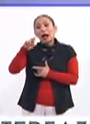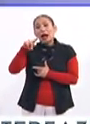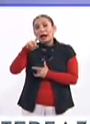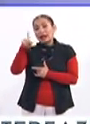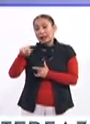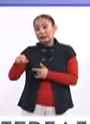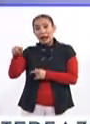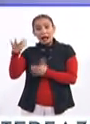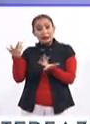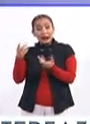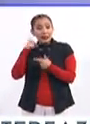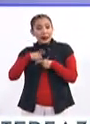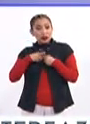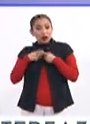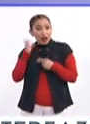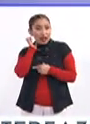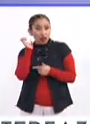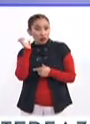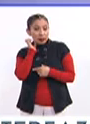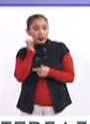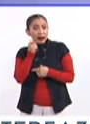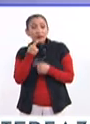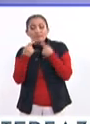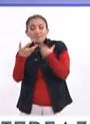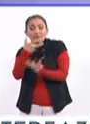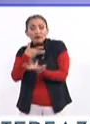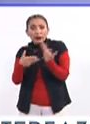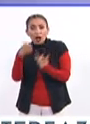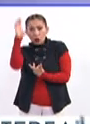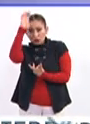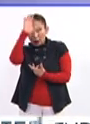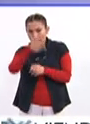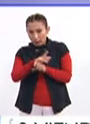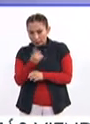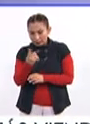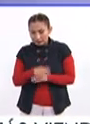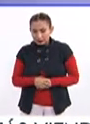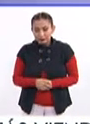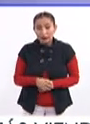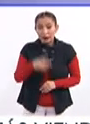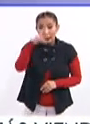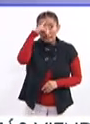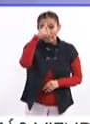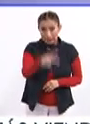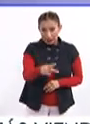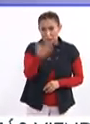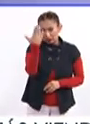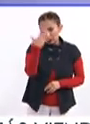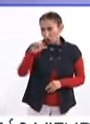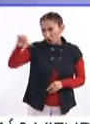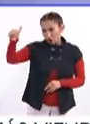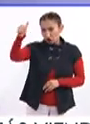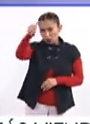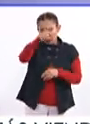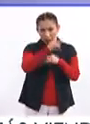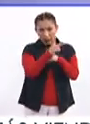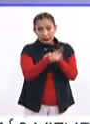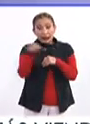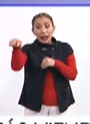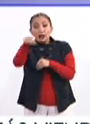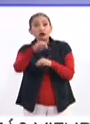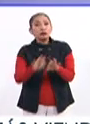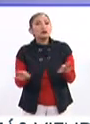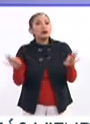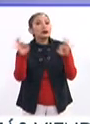Dirección Ejecutiva de Diplomacia Cultural. ¿Por qué? México, como muchos otros países, son